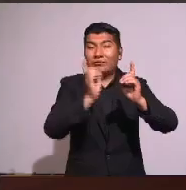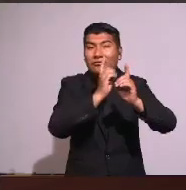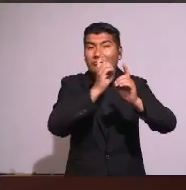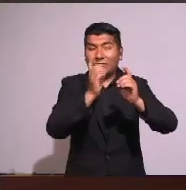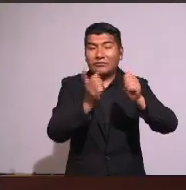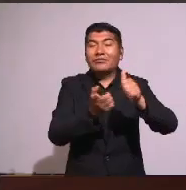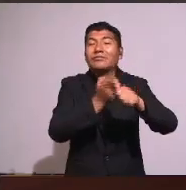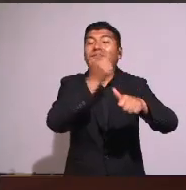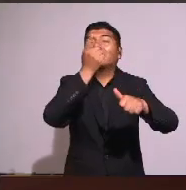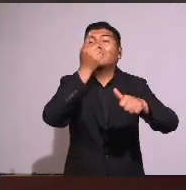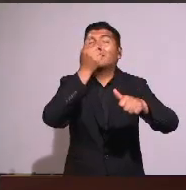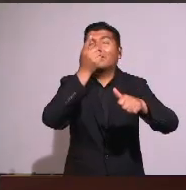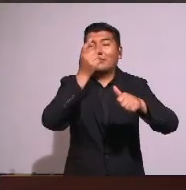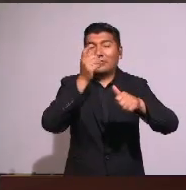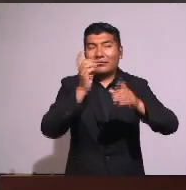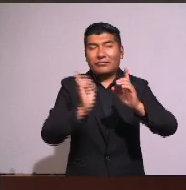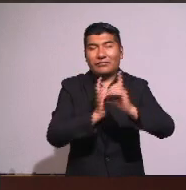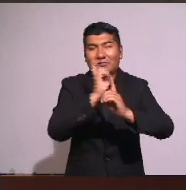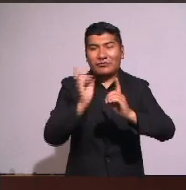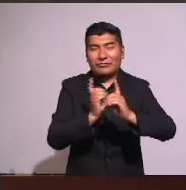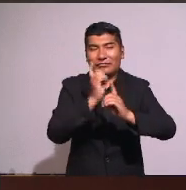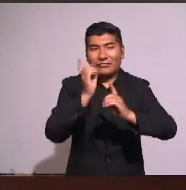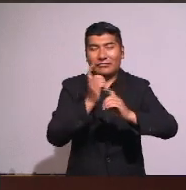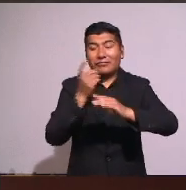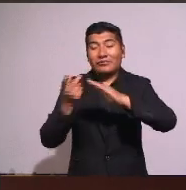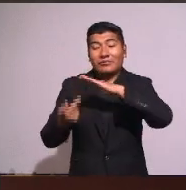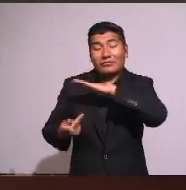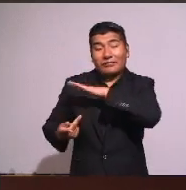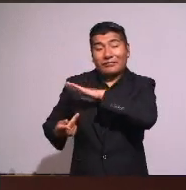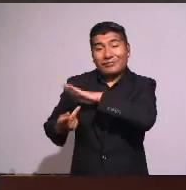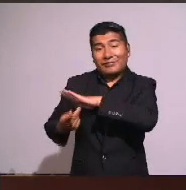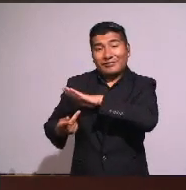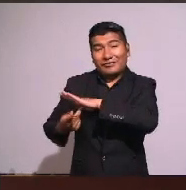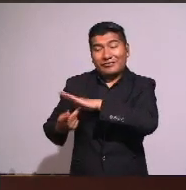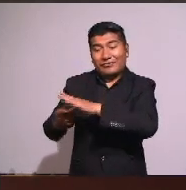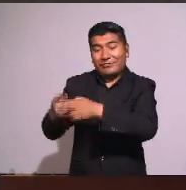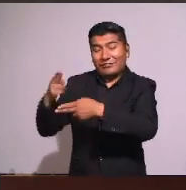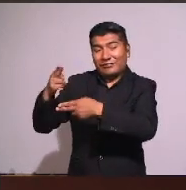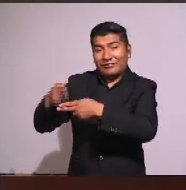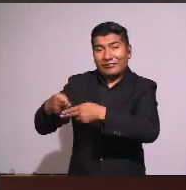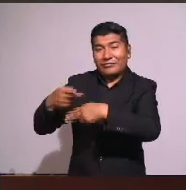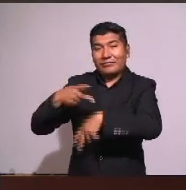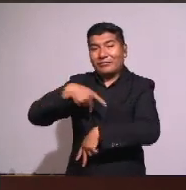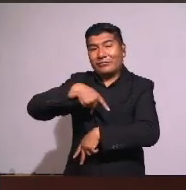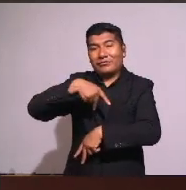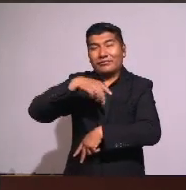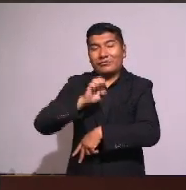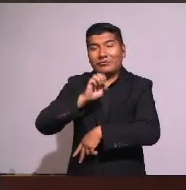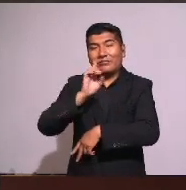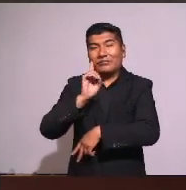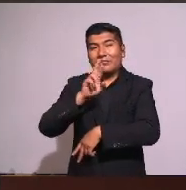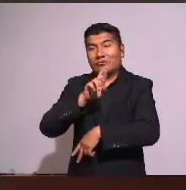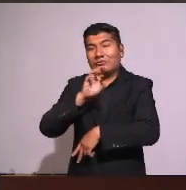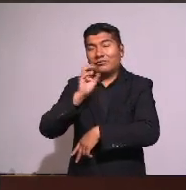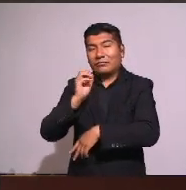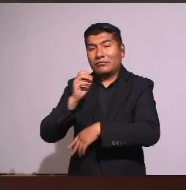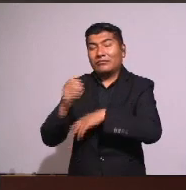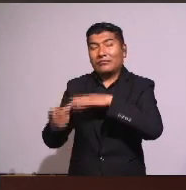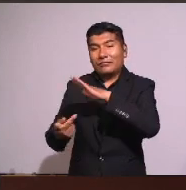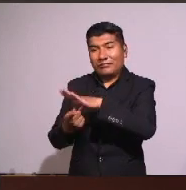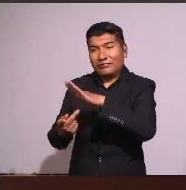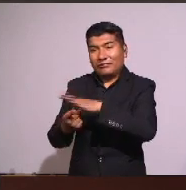discípulos, a Simón, al cual le puso el nombre de Pedro, a su